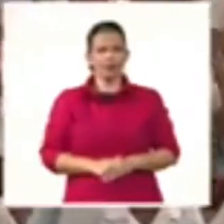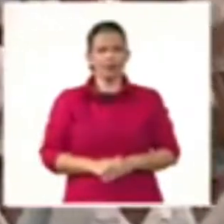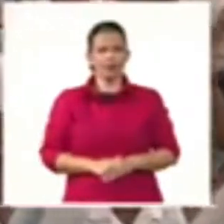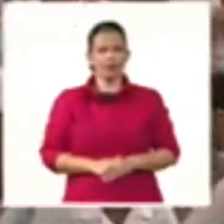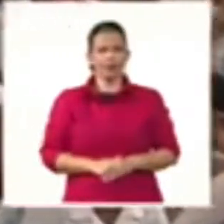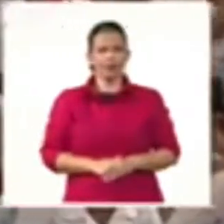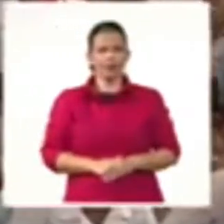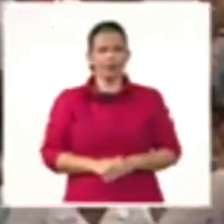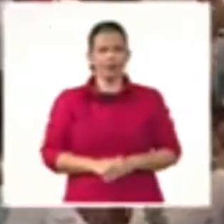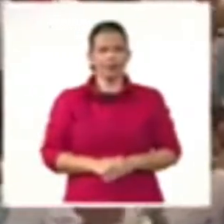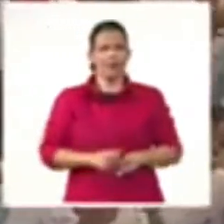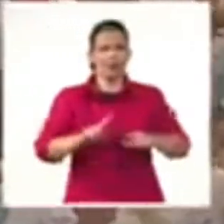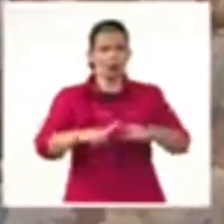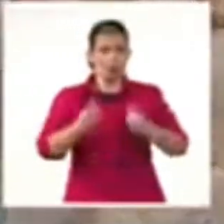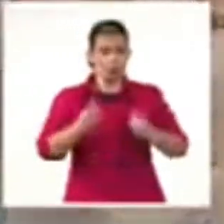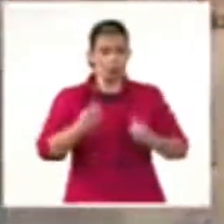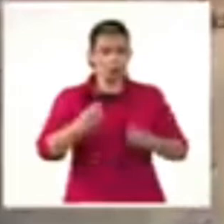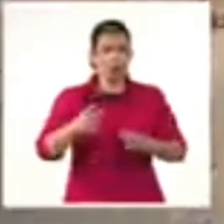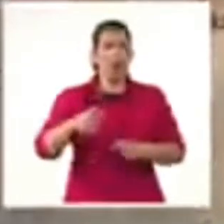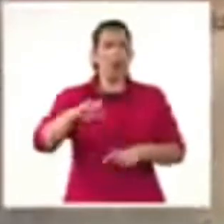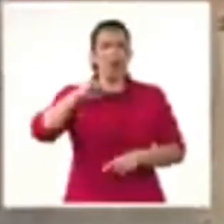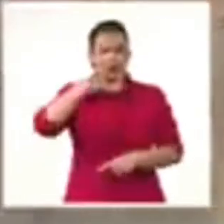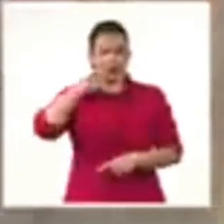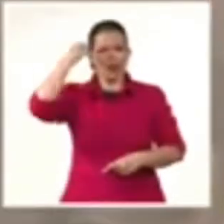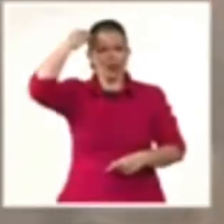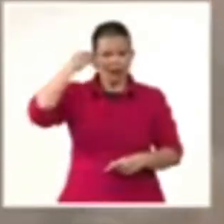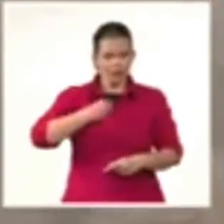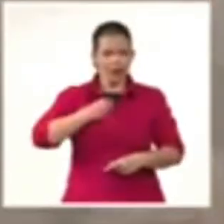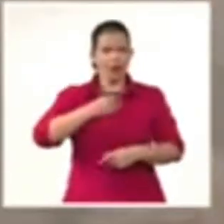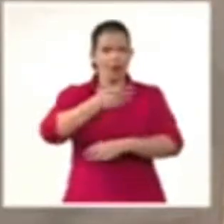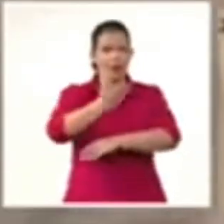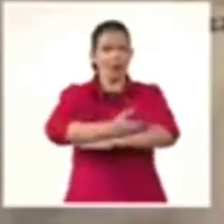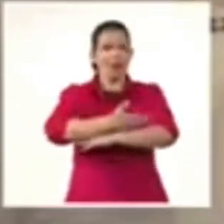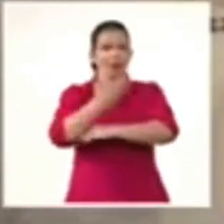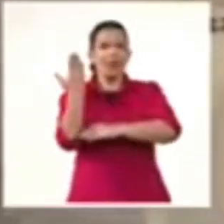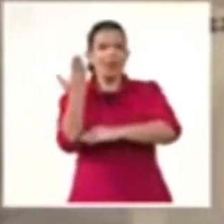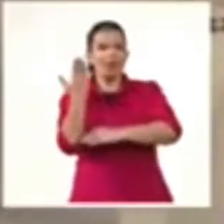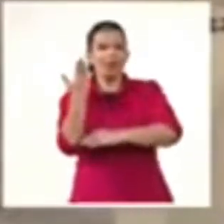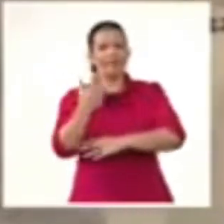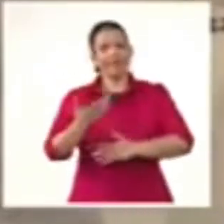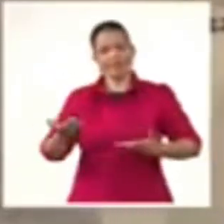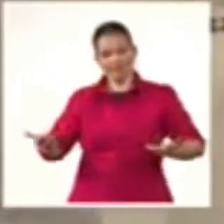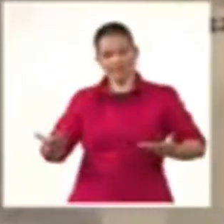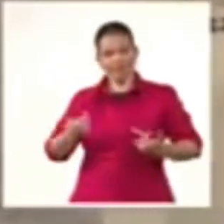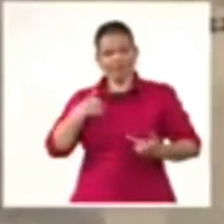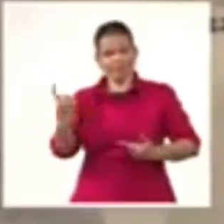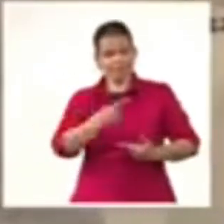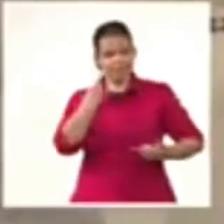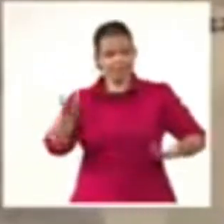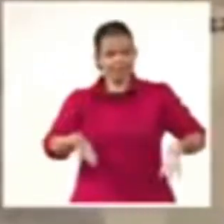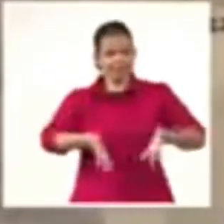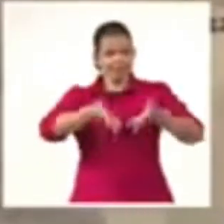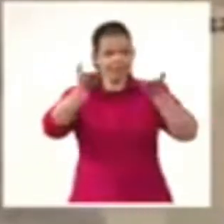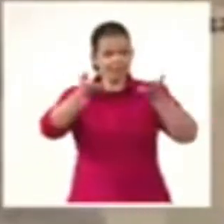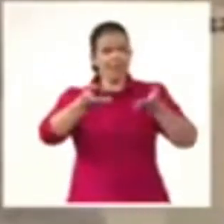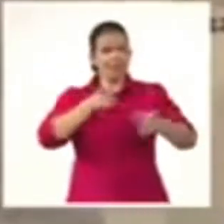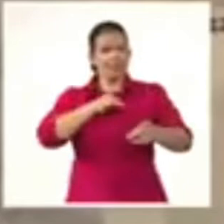Si nos quitan ese pretexto, entonces el mundo los va a respetar a ustedes y juzgará a